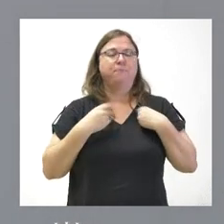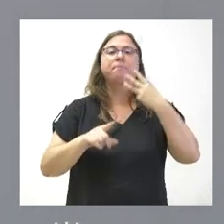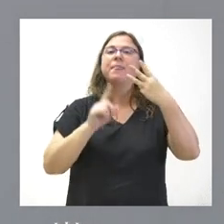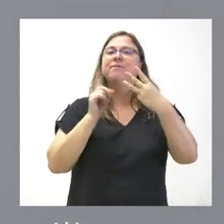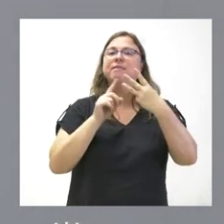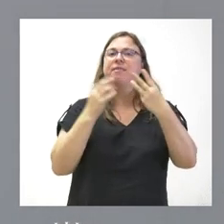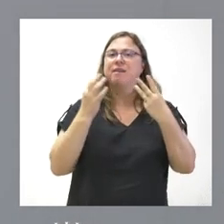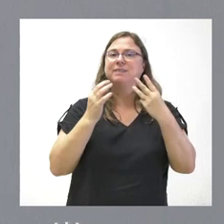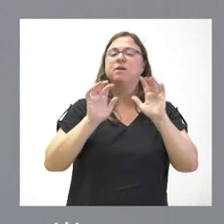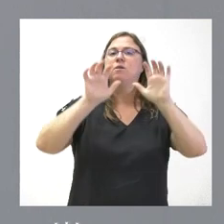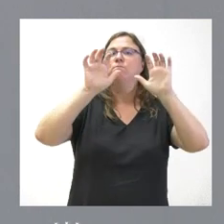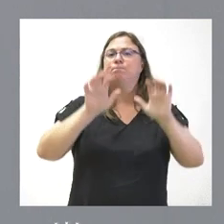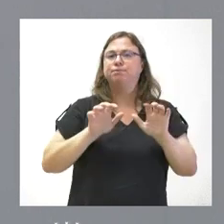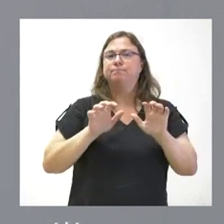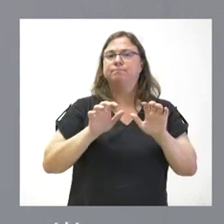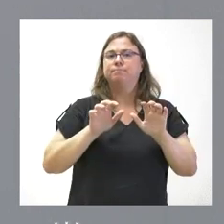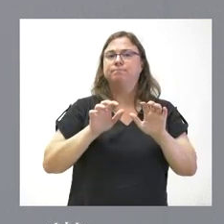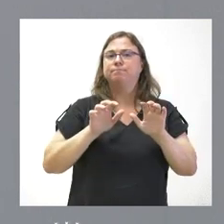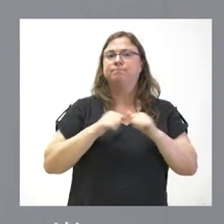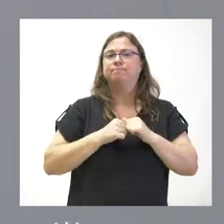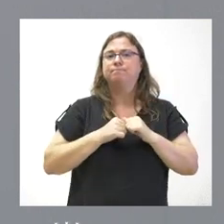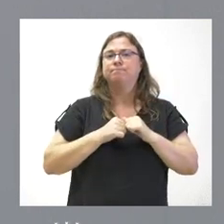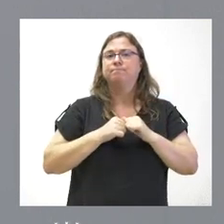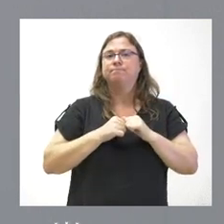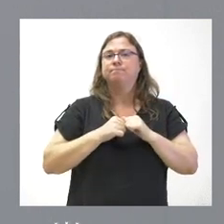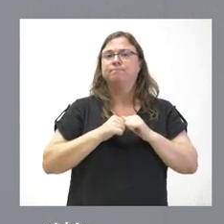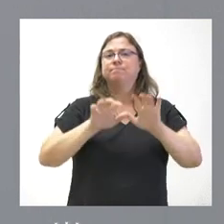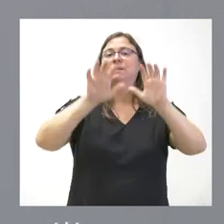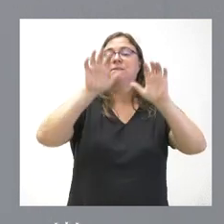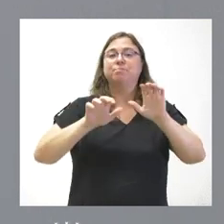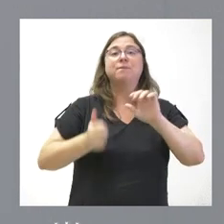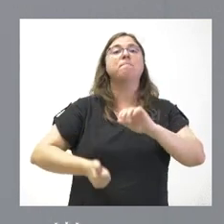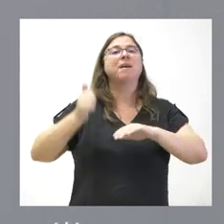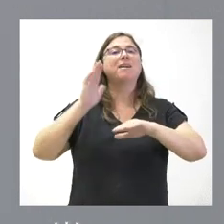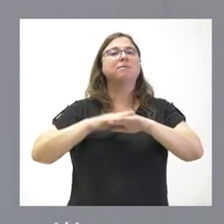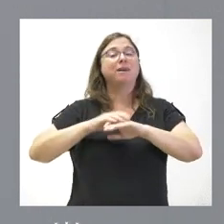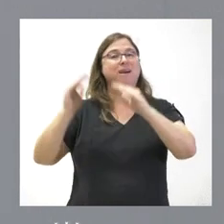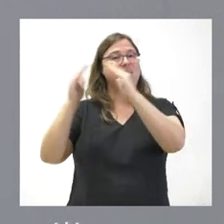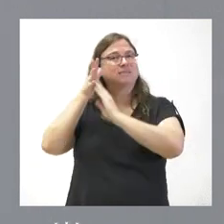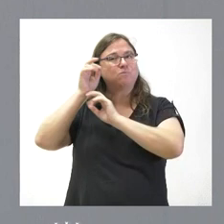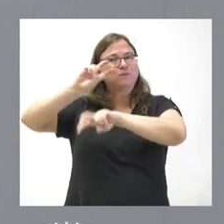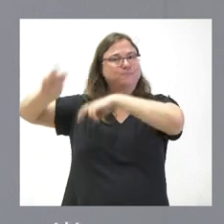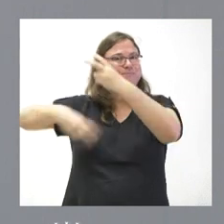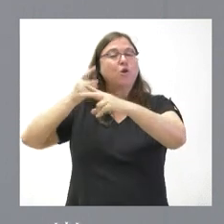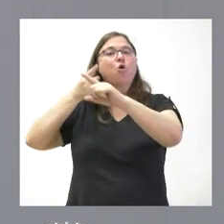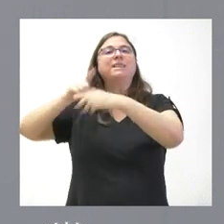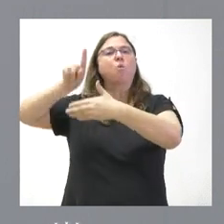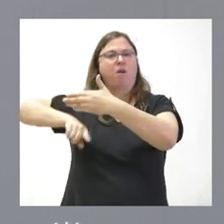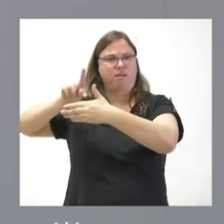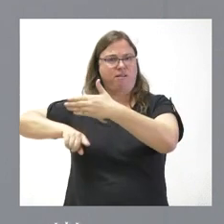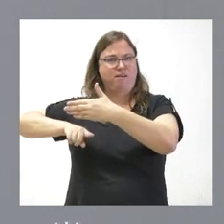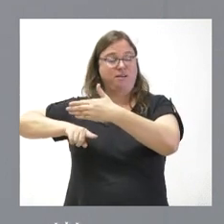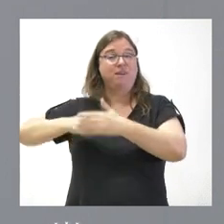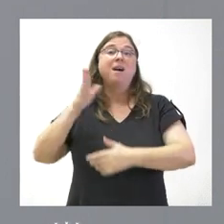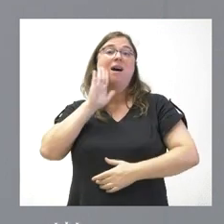una reducción que Se incrementa en la rehabilitación de las viviendas en el medio rural para el alquiler la reducción pasa